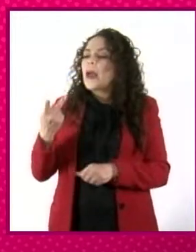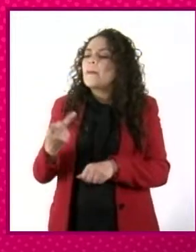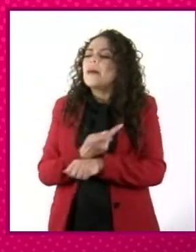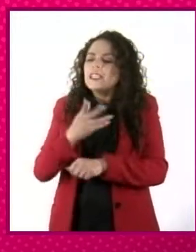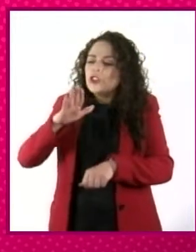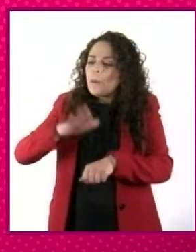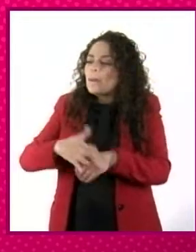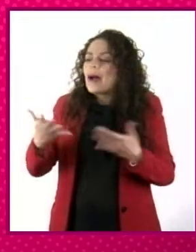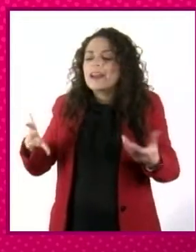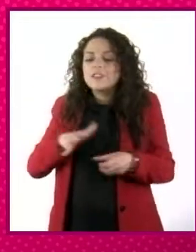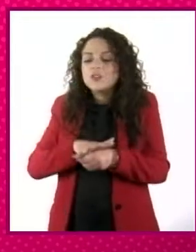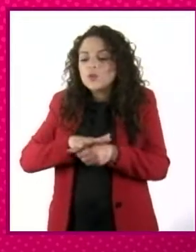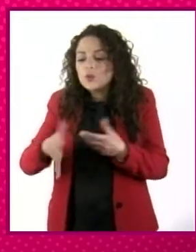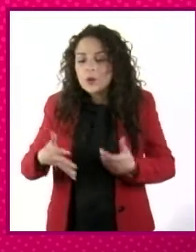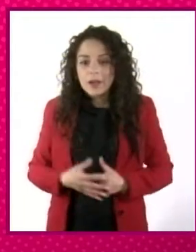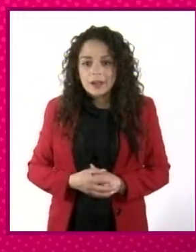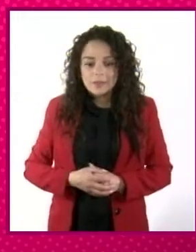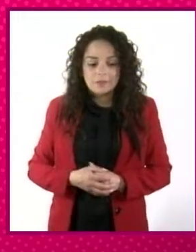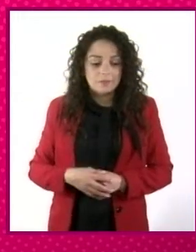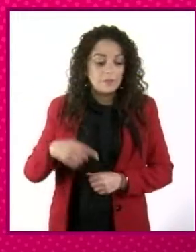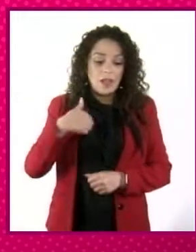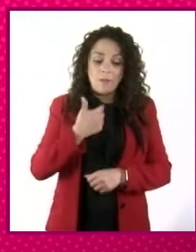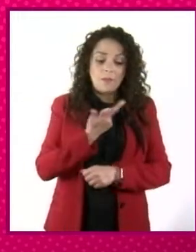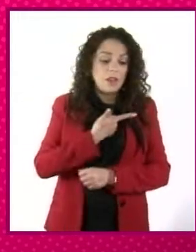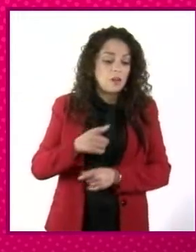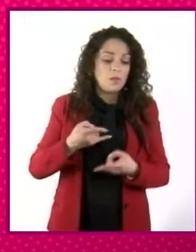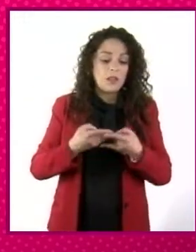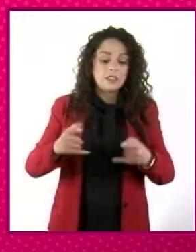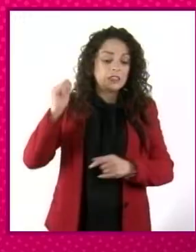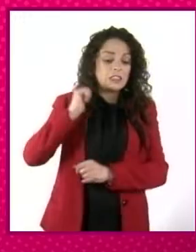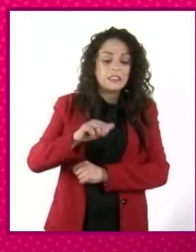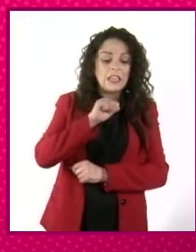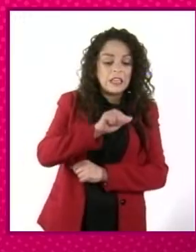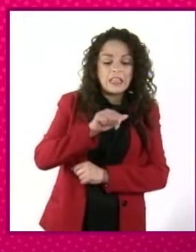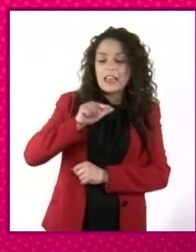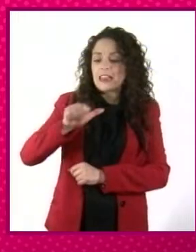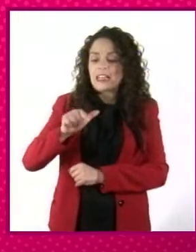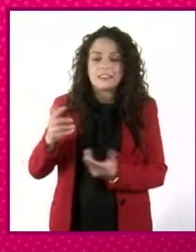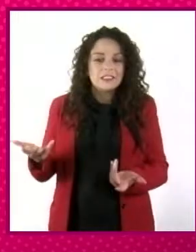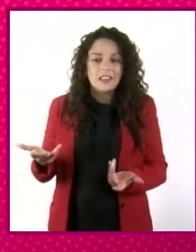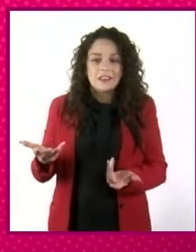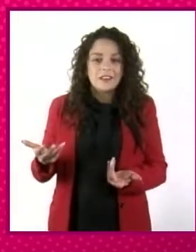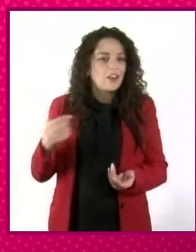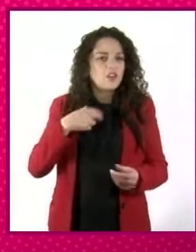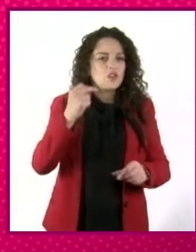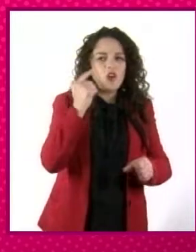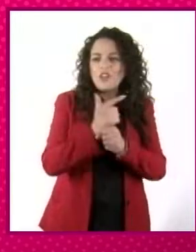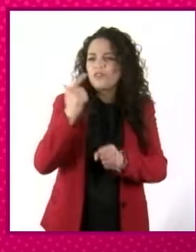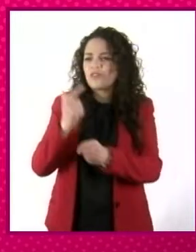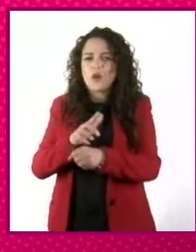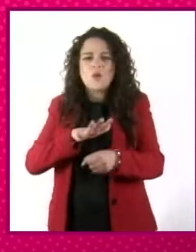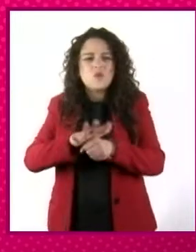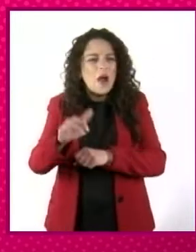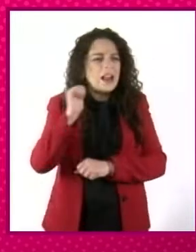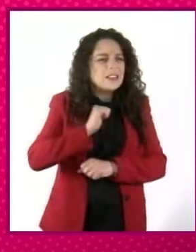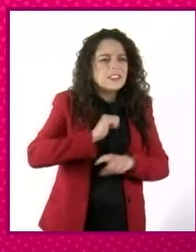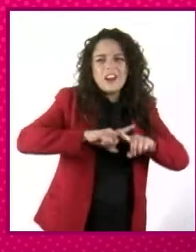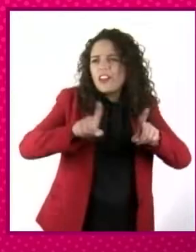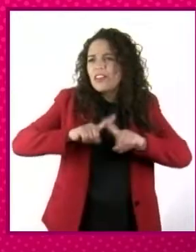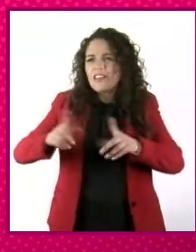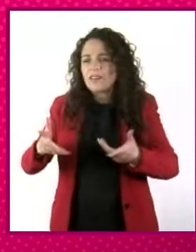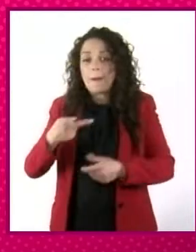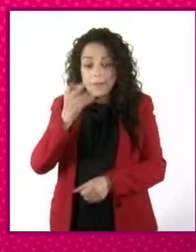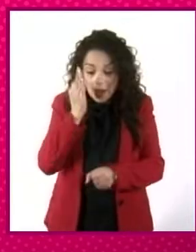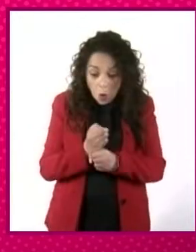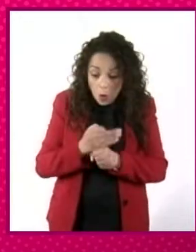mí no me gusta la historia del siglo XVI, siglo XVII, ni identifico los siglos. Pero puedo decir, ¿qué está pasando ahorita?